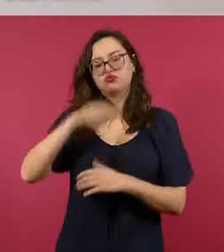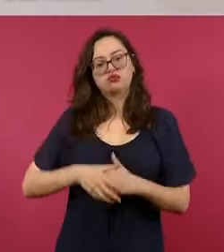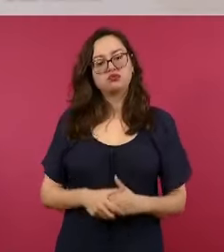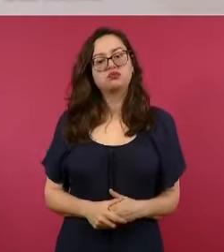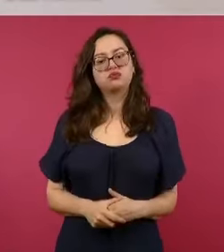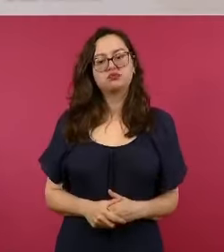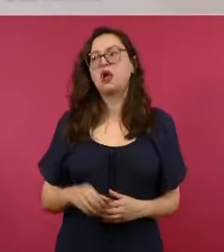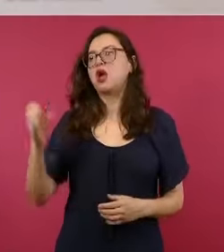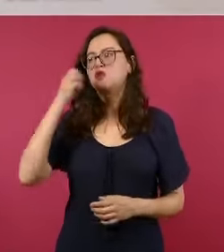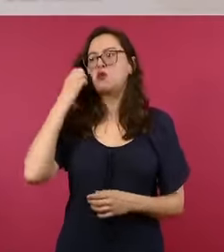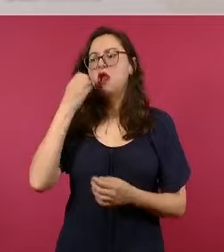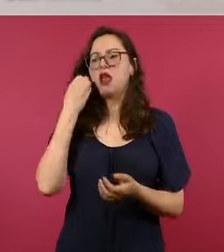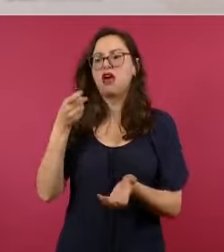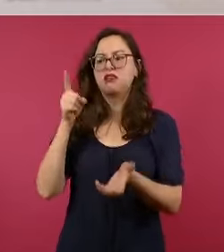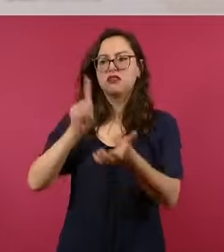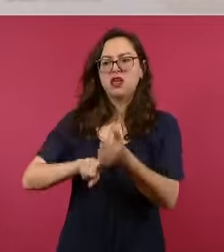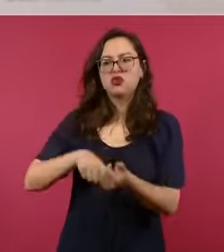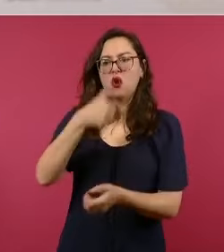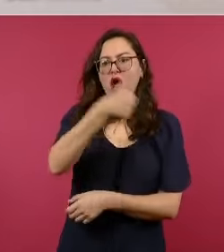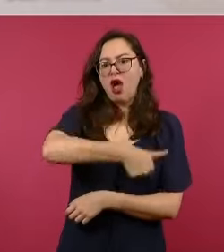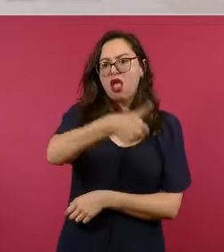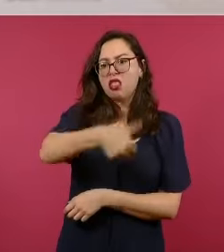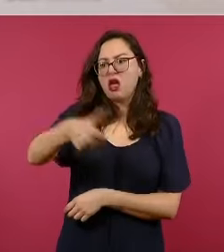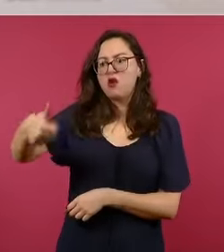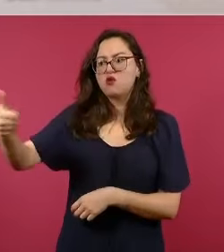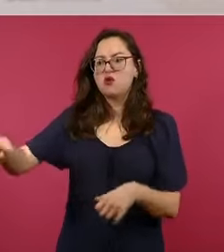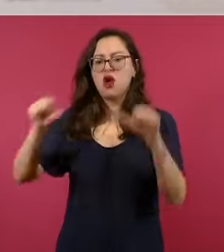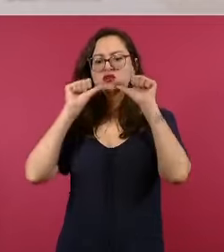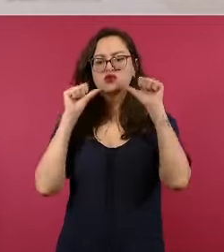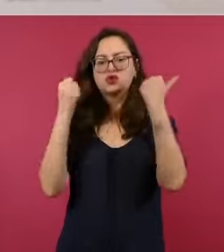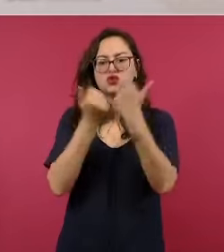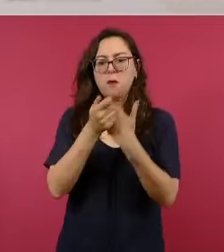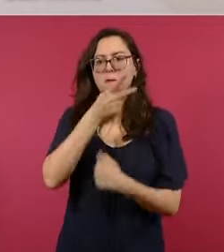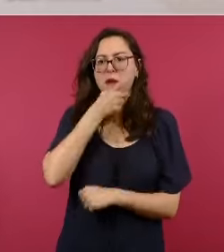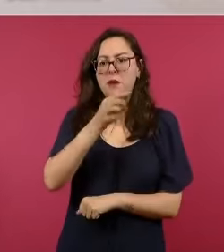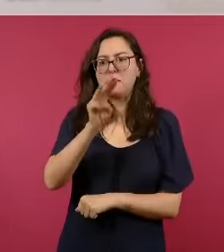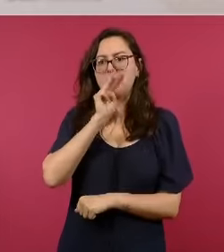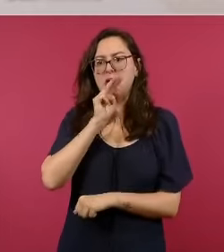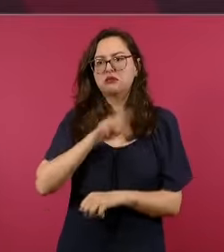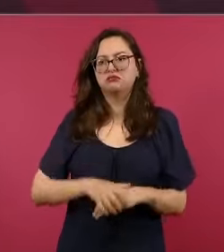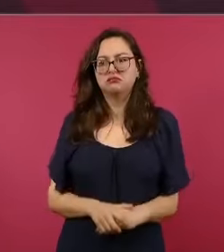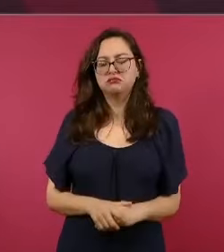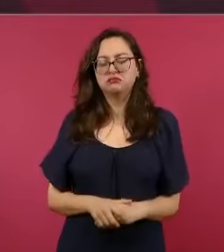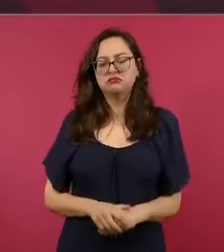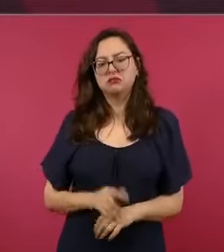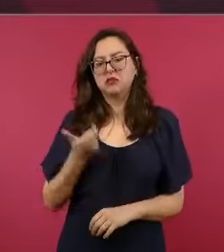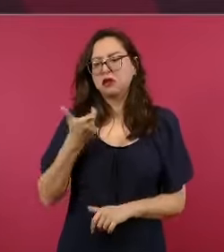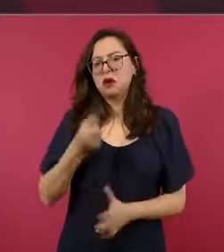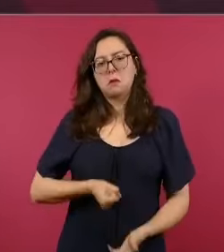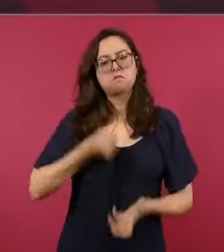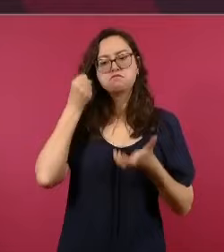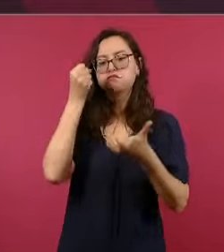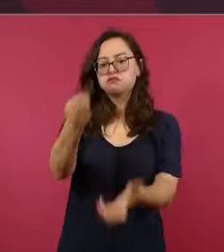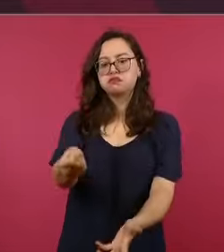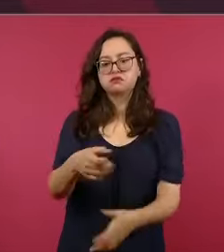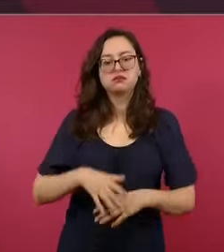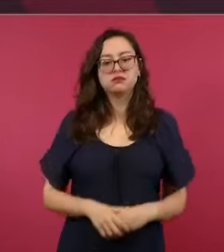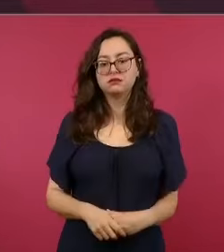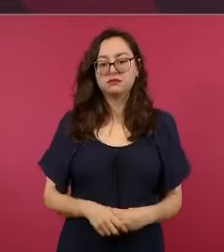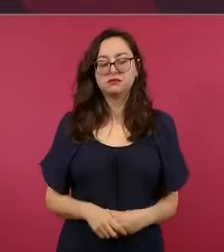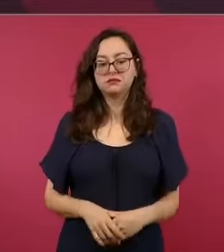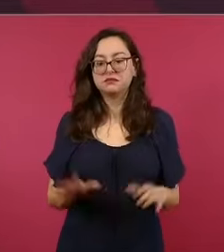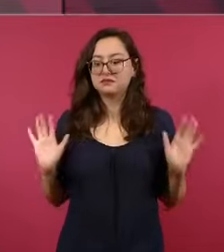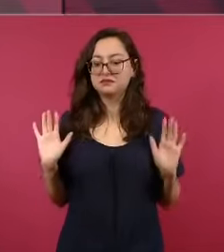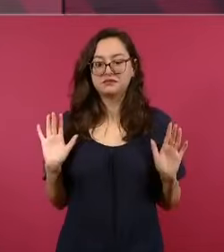mantenimiento a las sociedades de madres y de padres de familia de acuerdo al número de